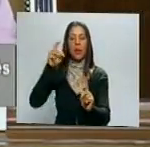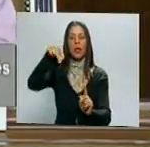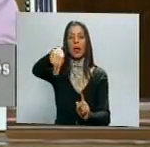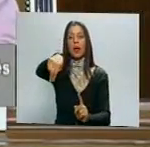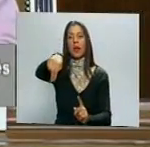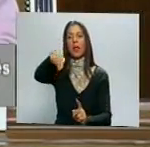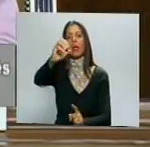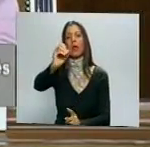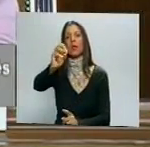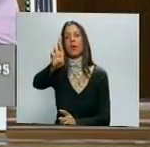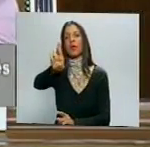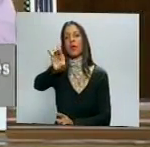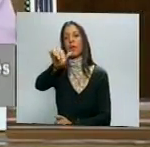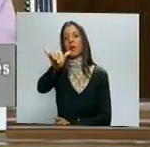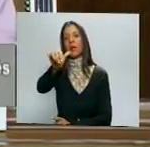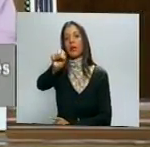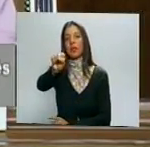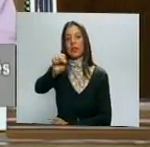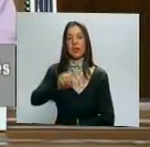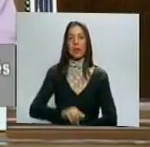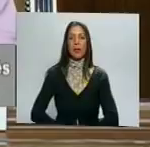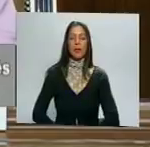Herrera.